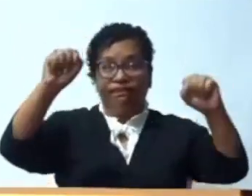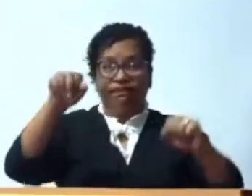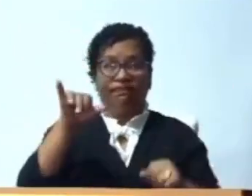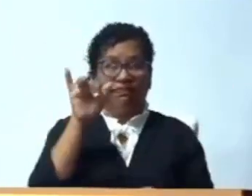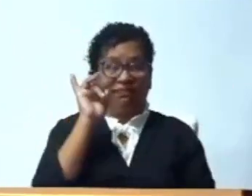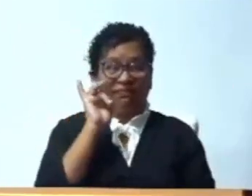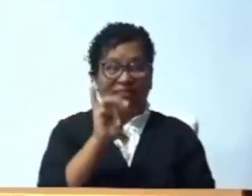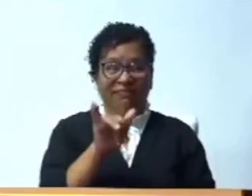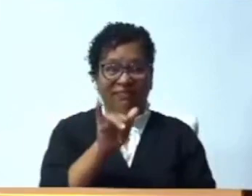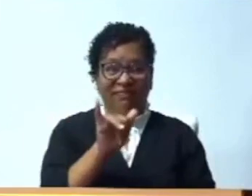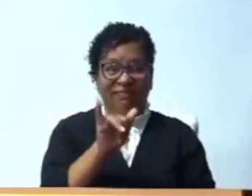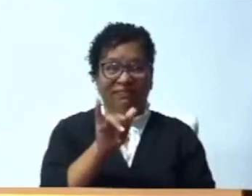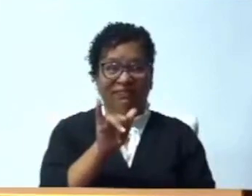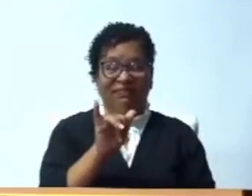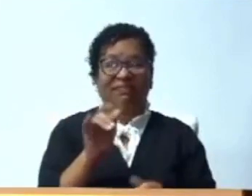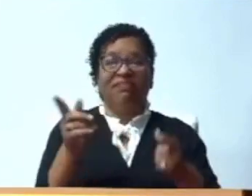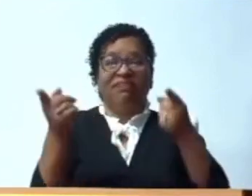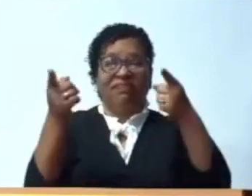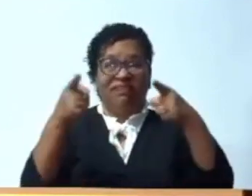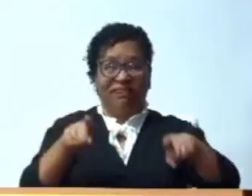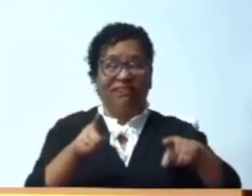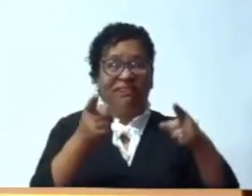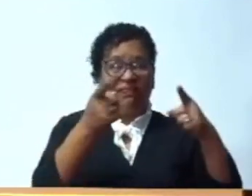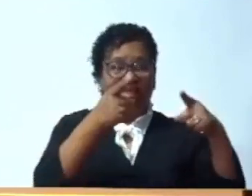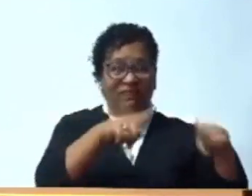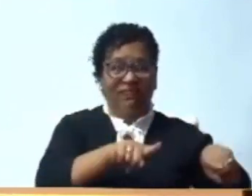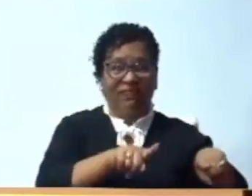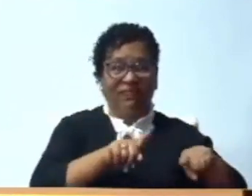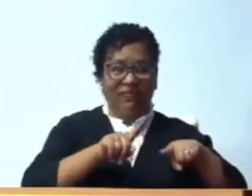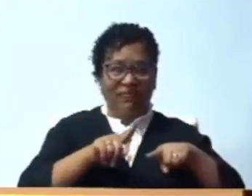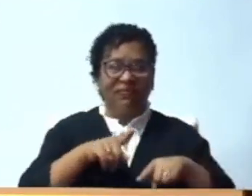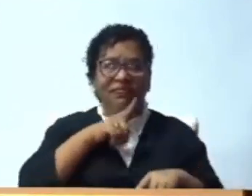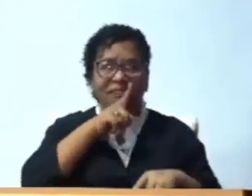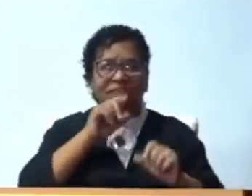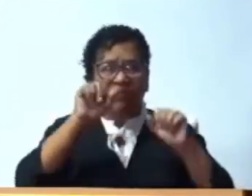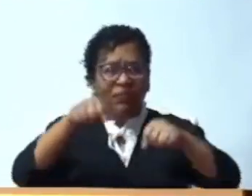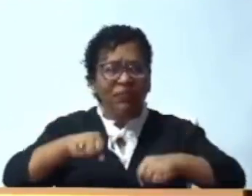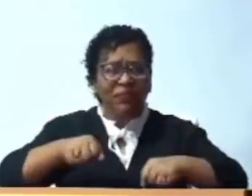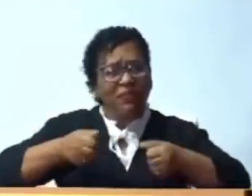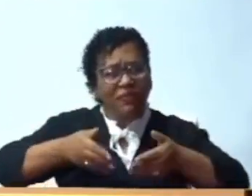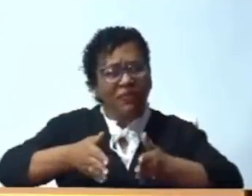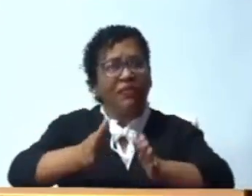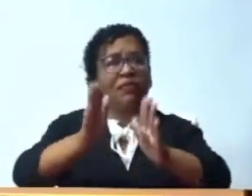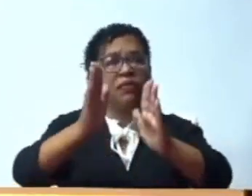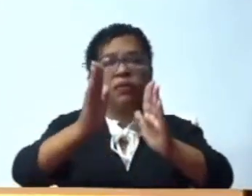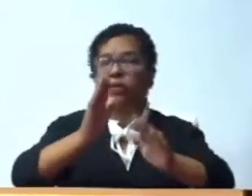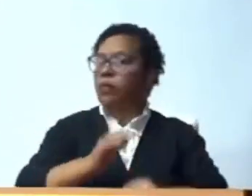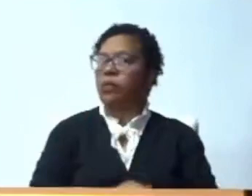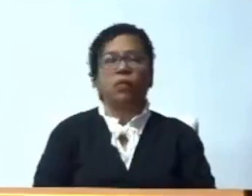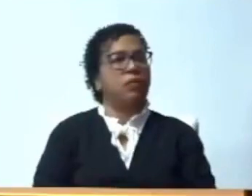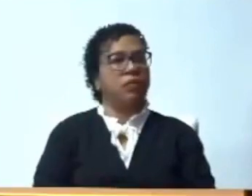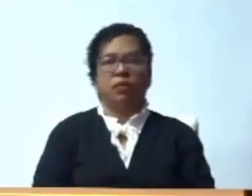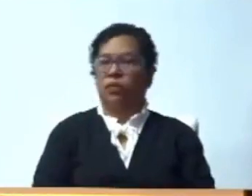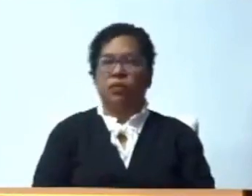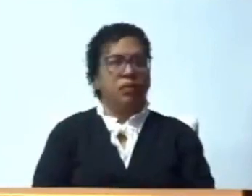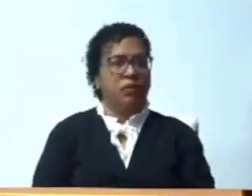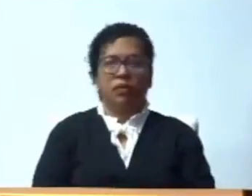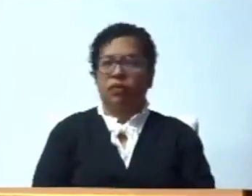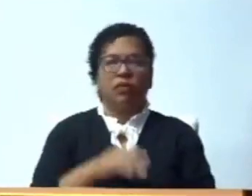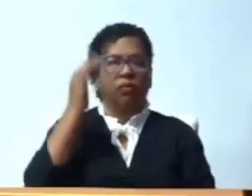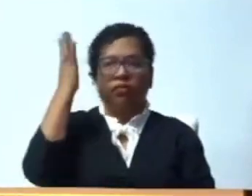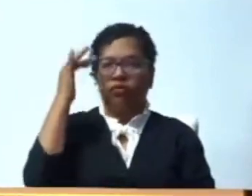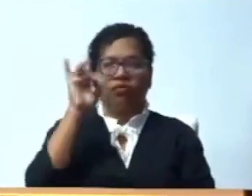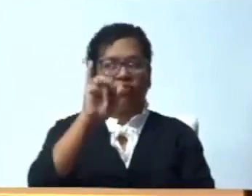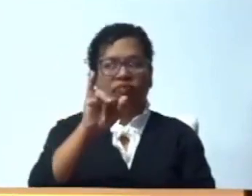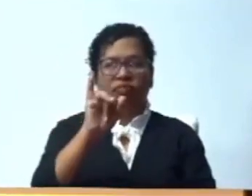intolerables en una sociedad democrática y constitucional la